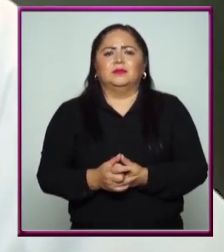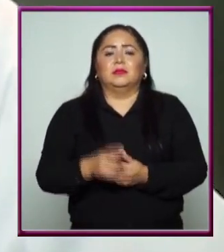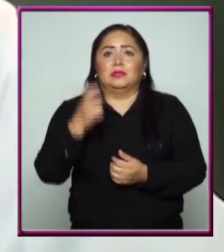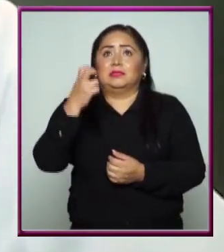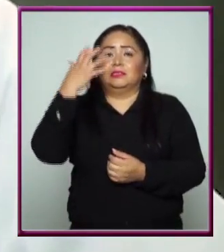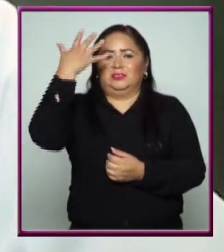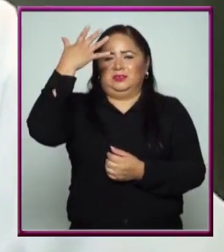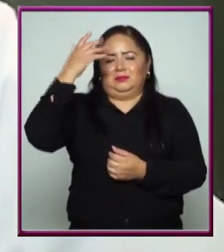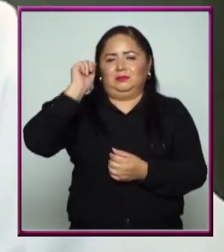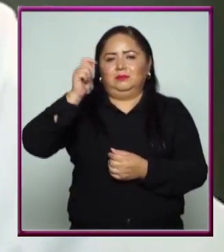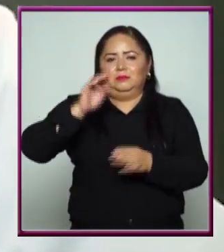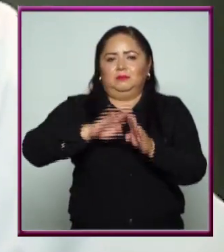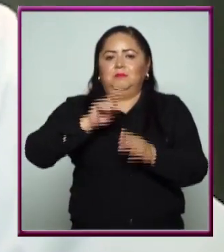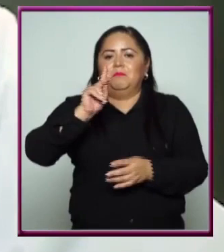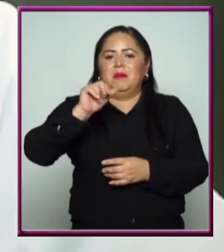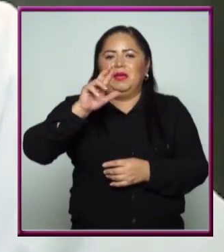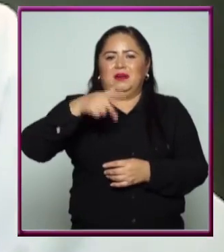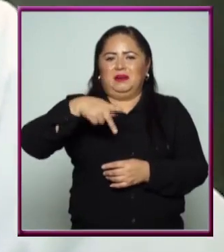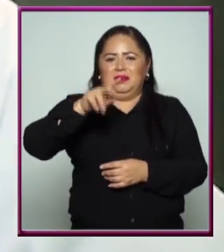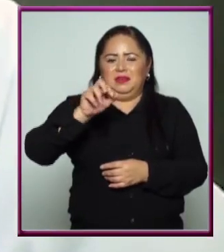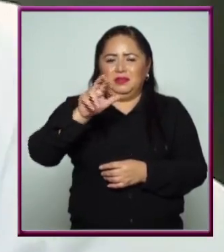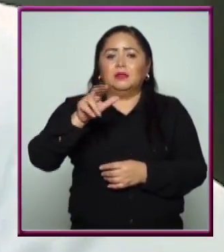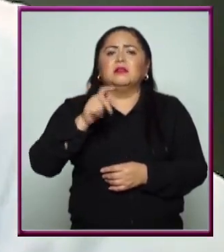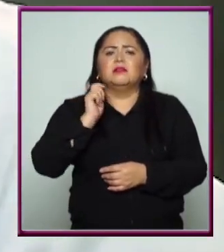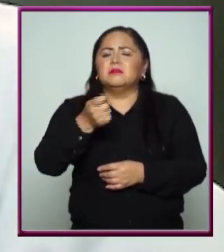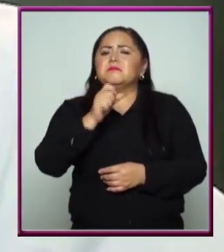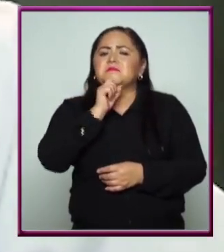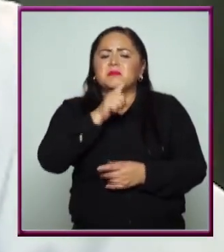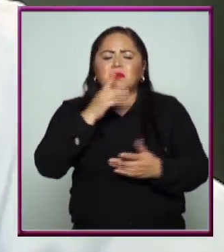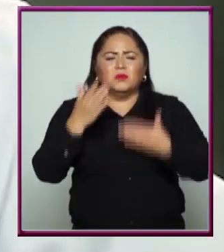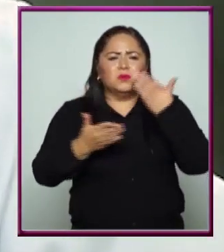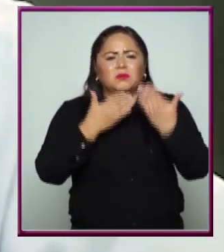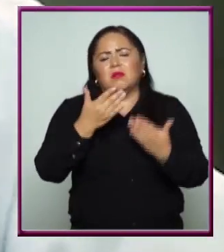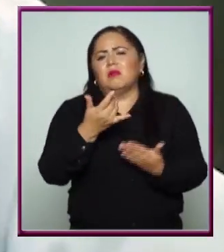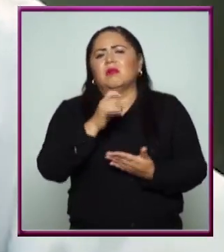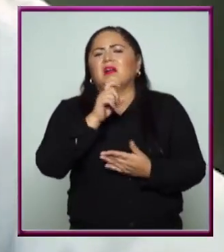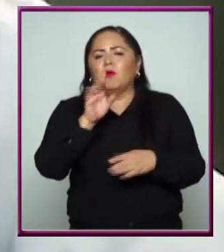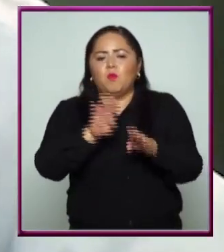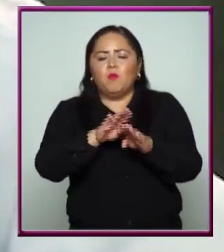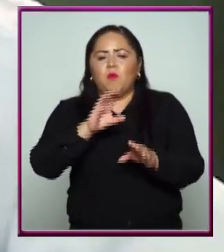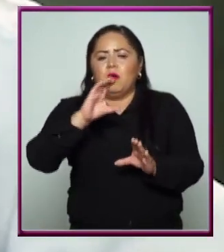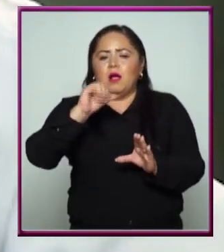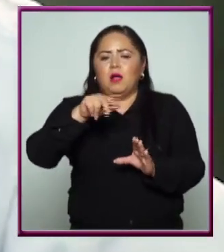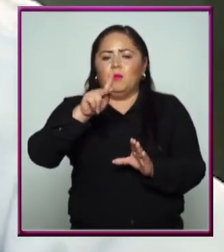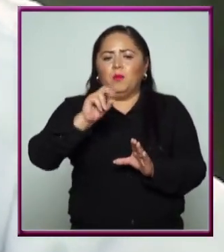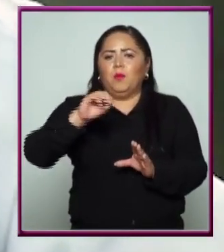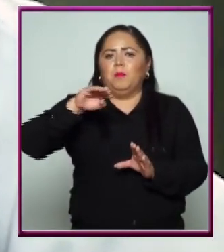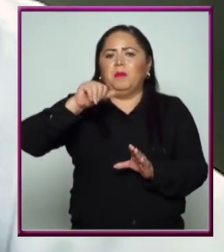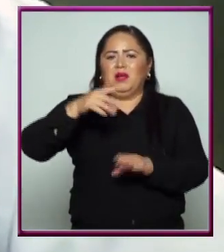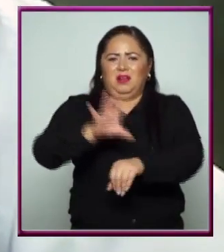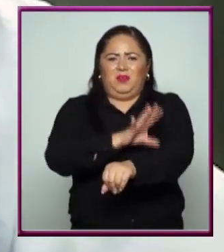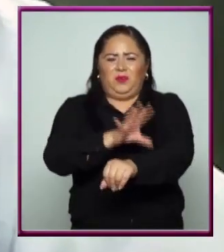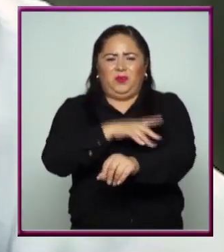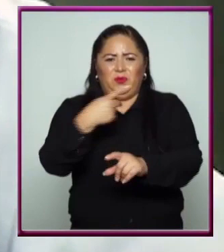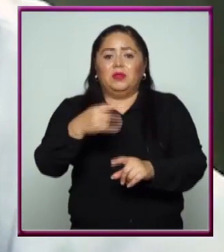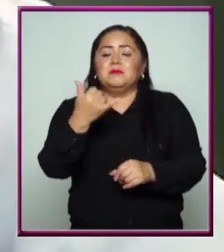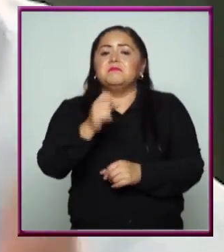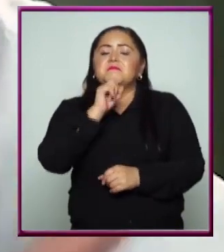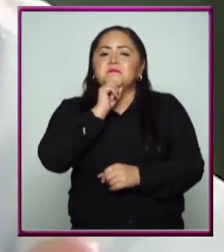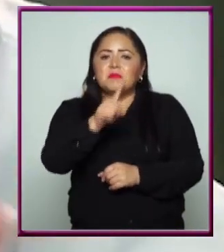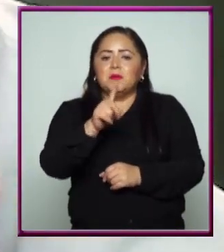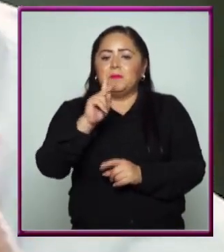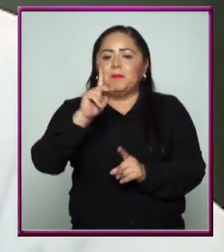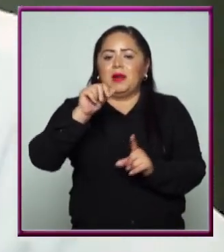el Solar Probe, el Parker Solar Probe, que también va a estudiar desde luego los campos magnéticos y el estado